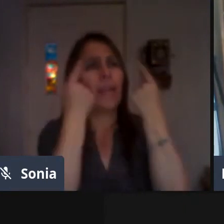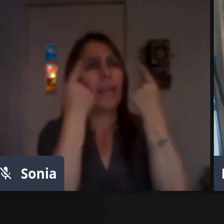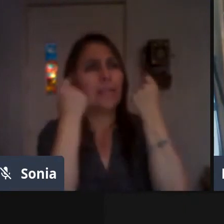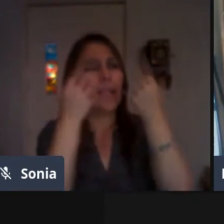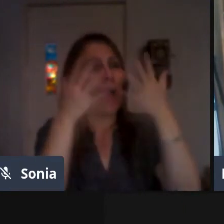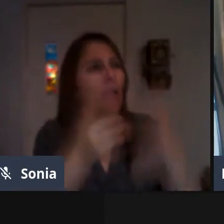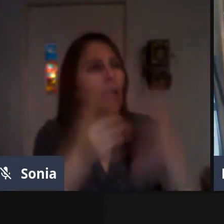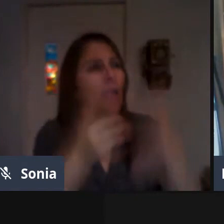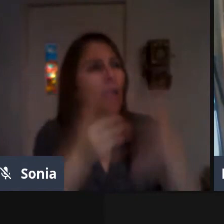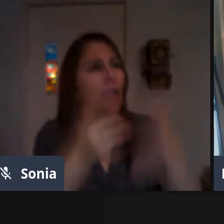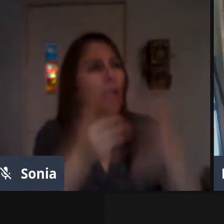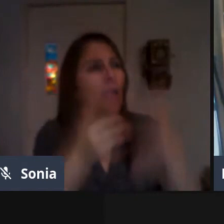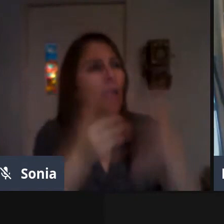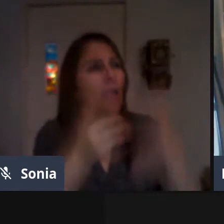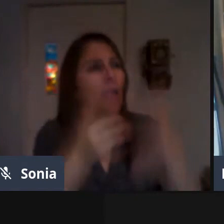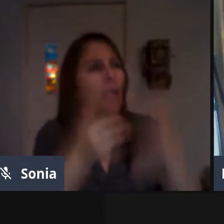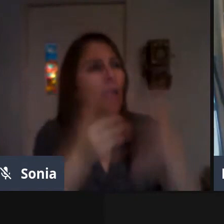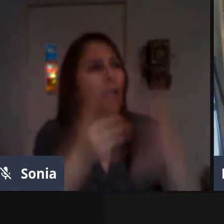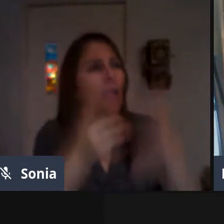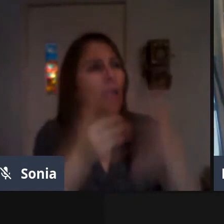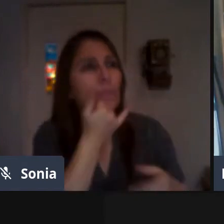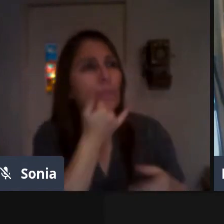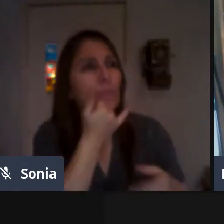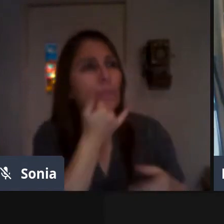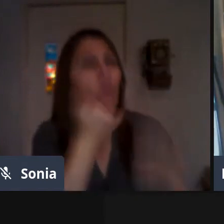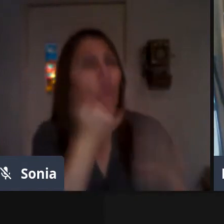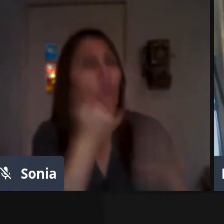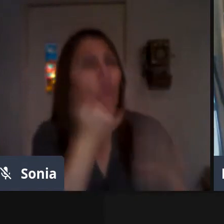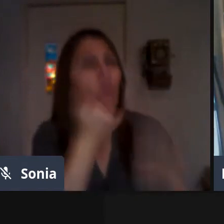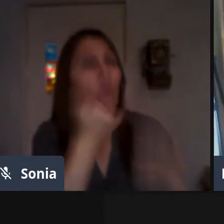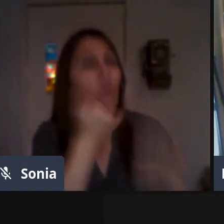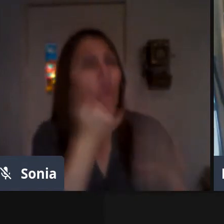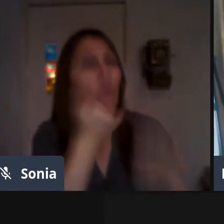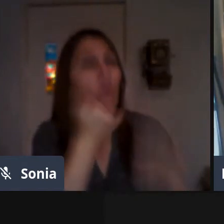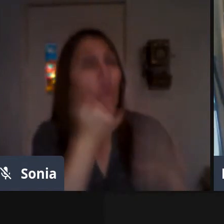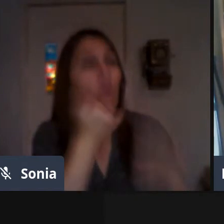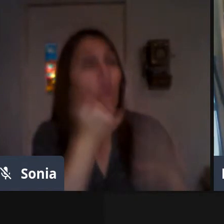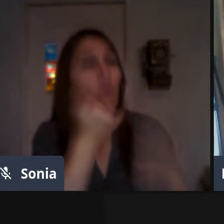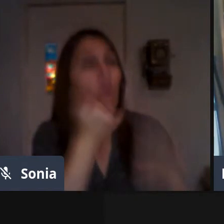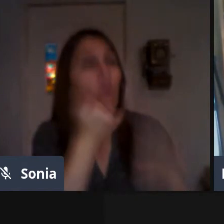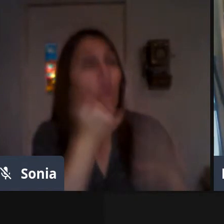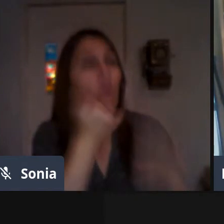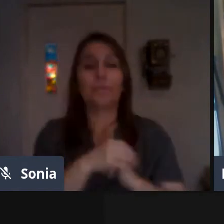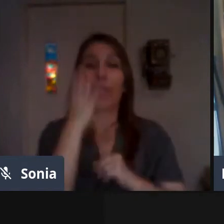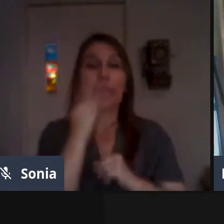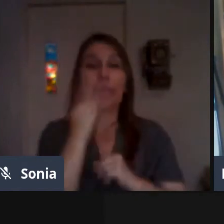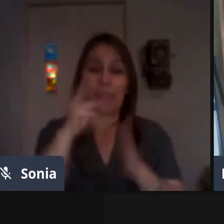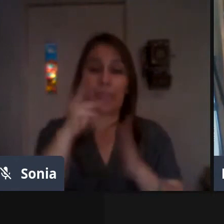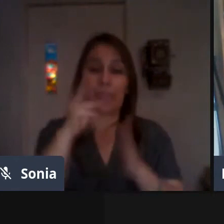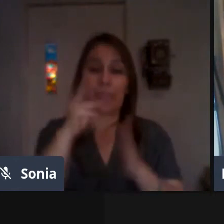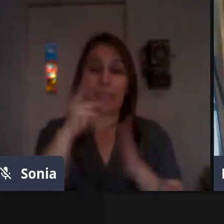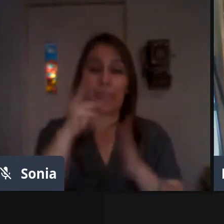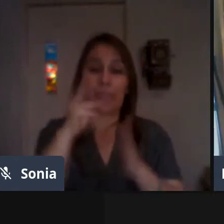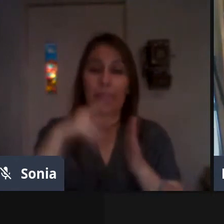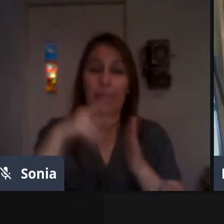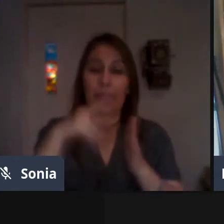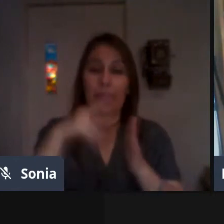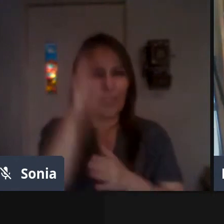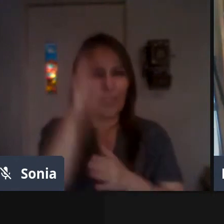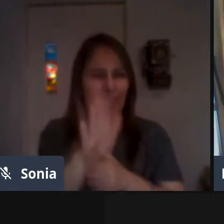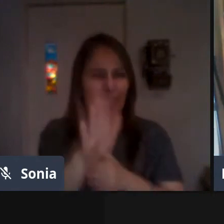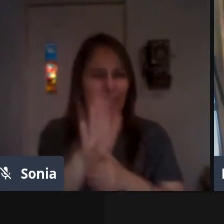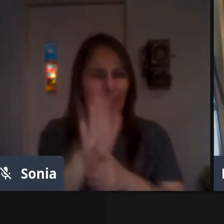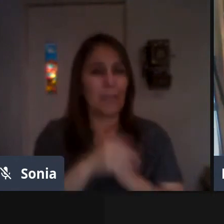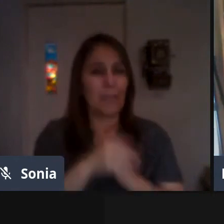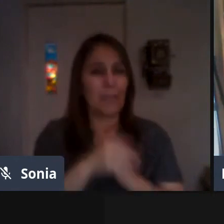rosa hay algo en una experiencia de lectura particular que fernando las aves y que no sé qué tan constante sea en las mujeres